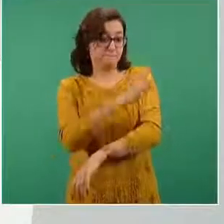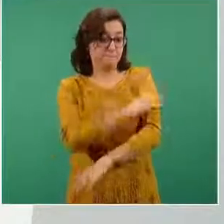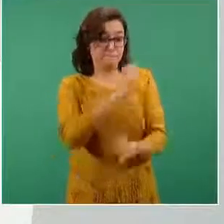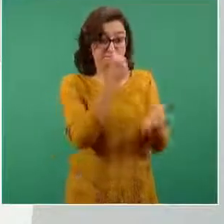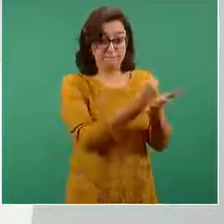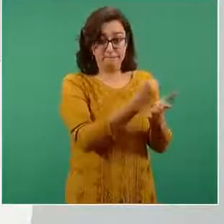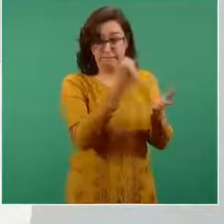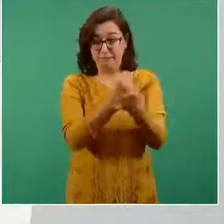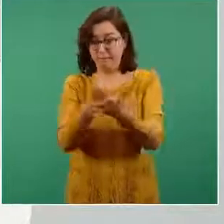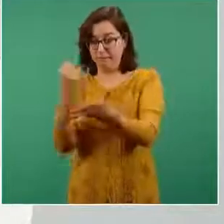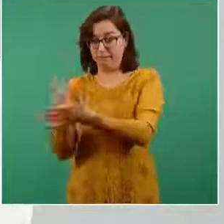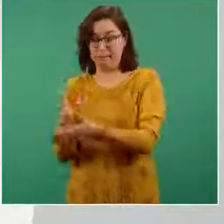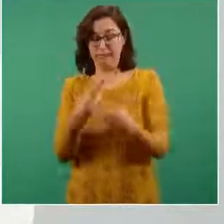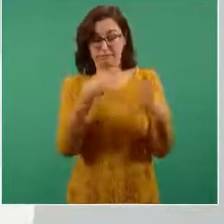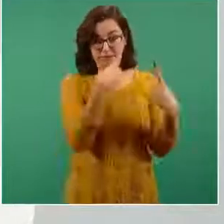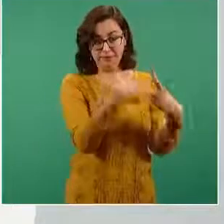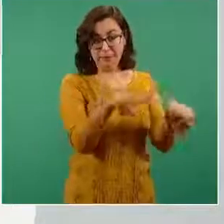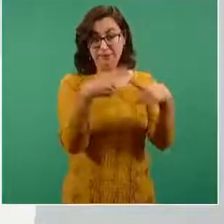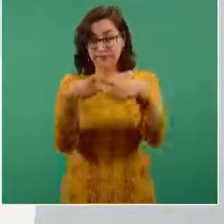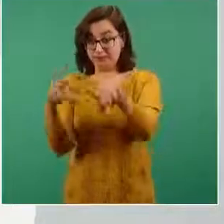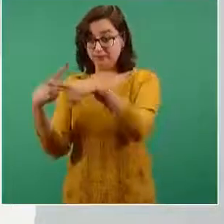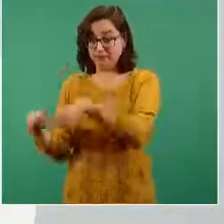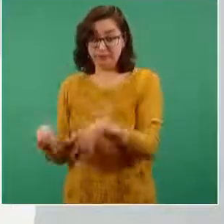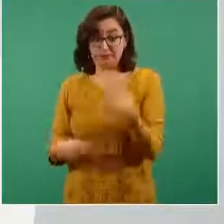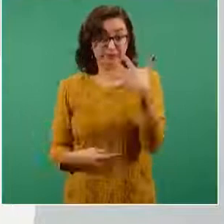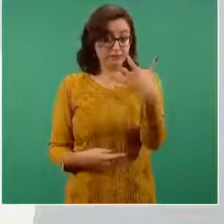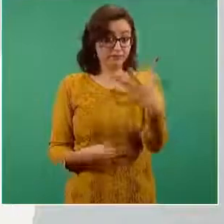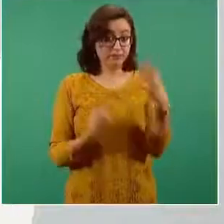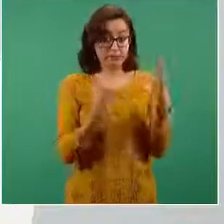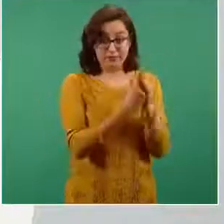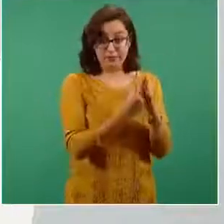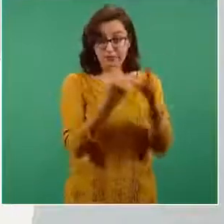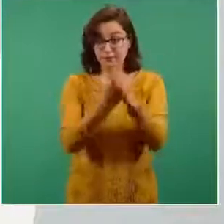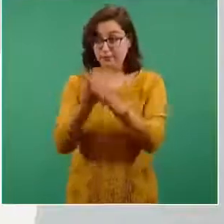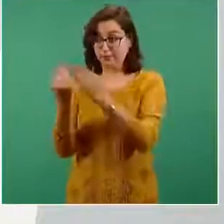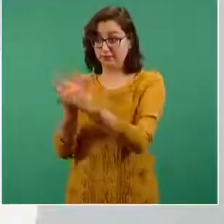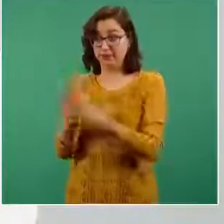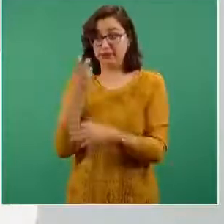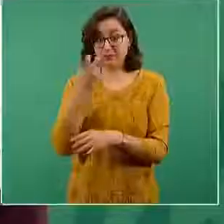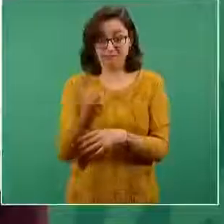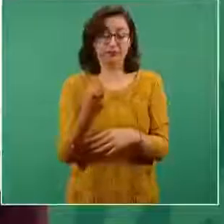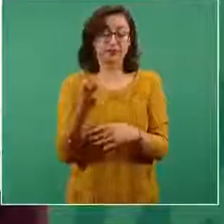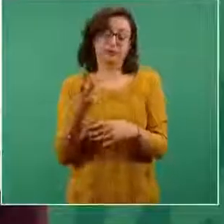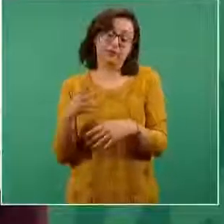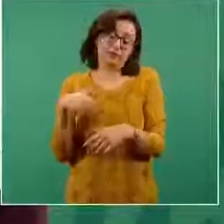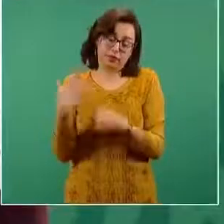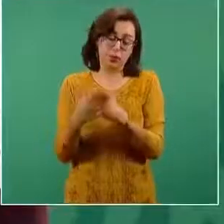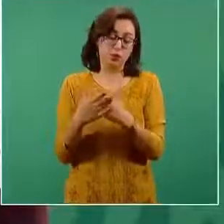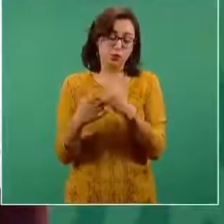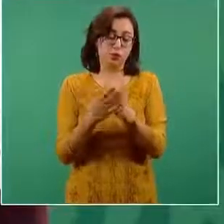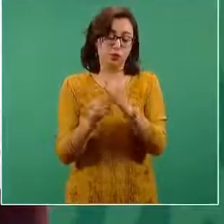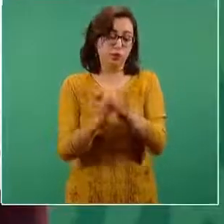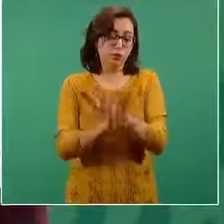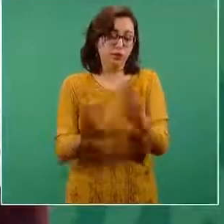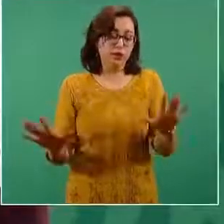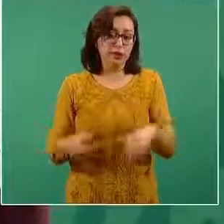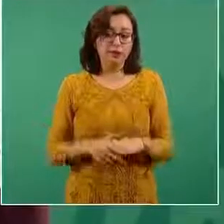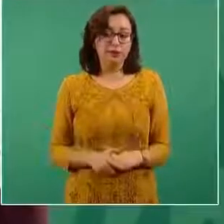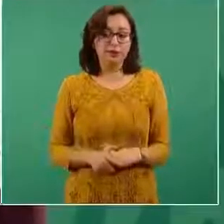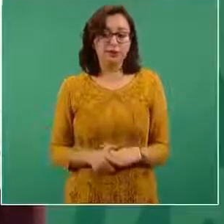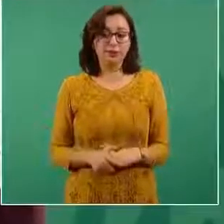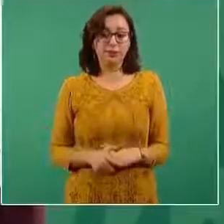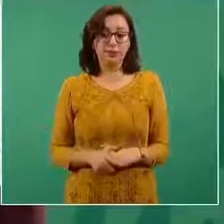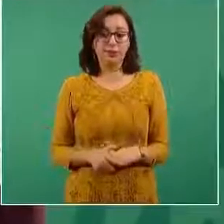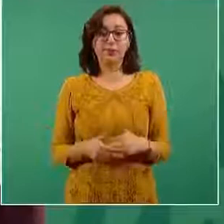tipos diferentes de vacuna y poder estar entonces obviamente integrando esta información. De esto lógicamente va a depender, y esto